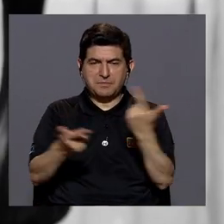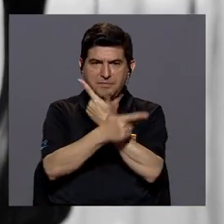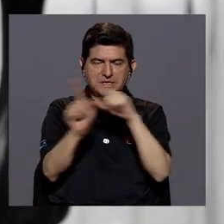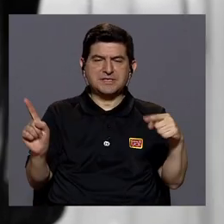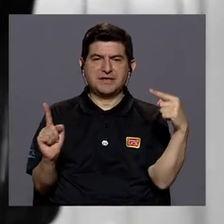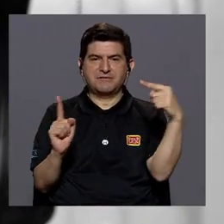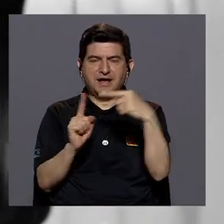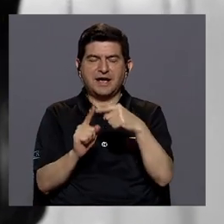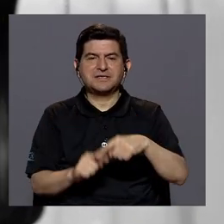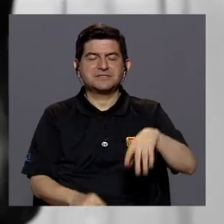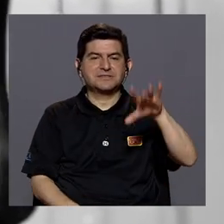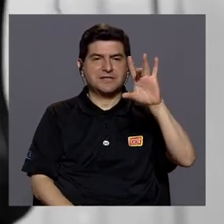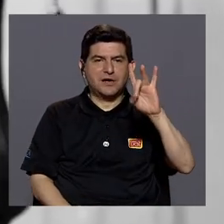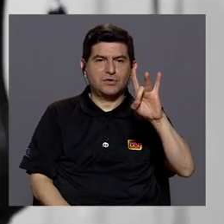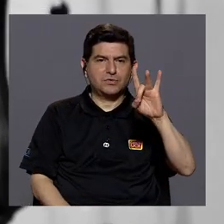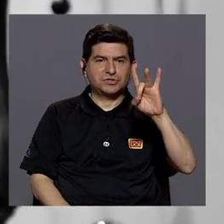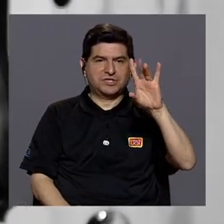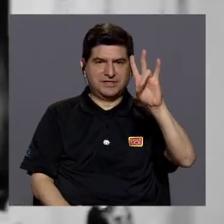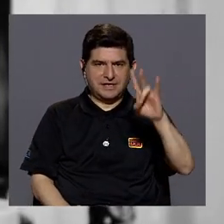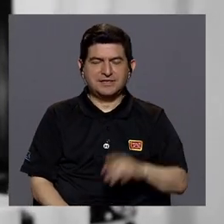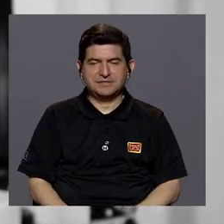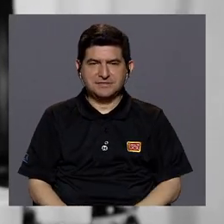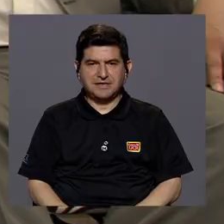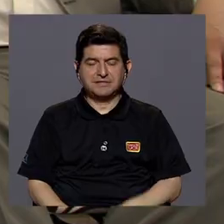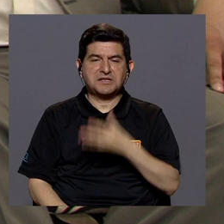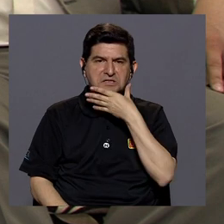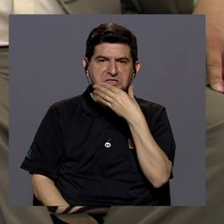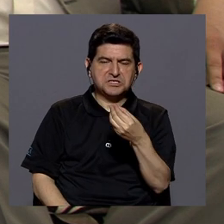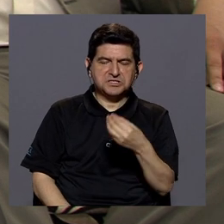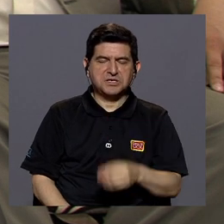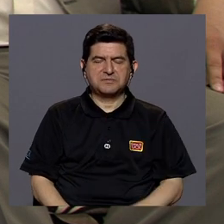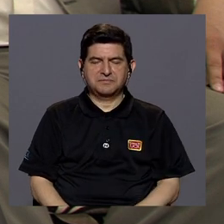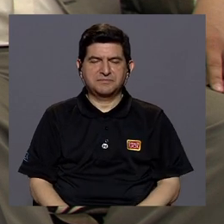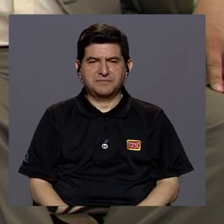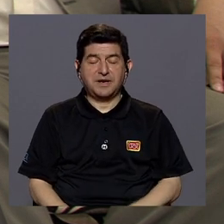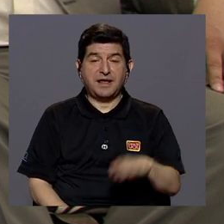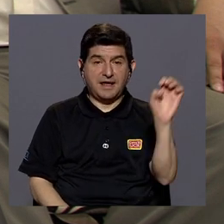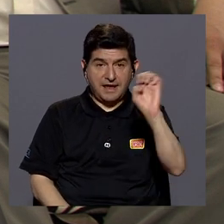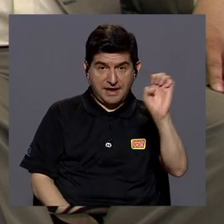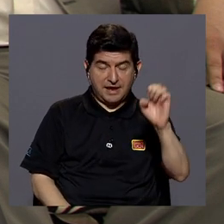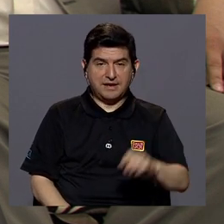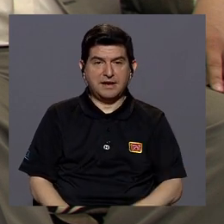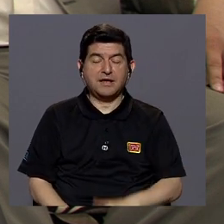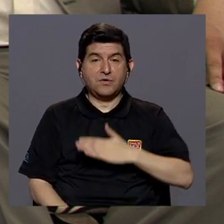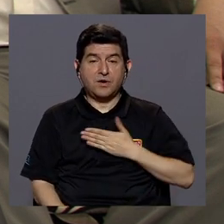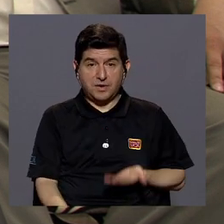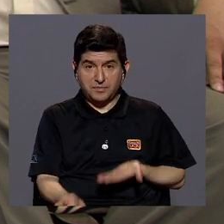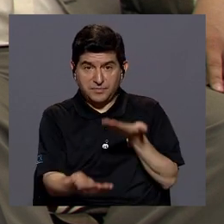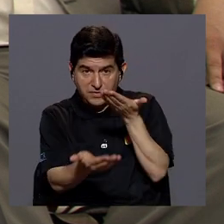hasta diciembre. Y en enero me han ofrecido